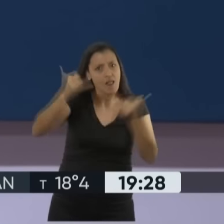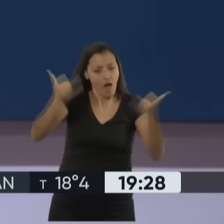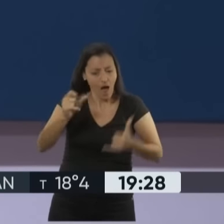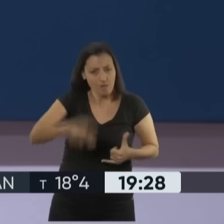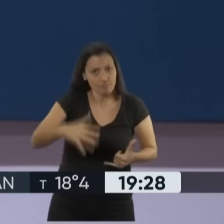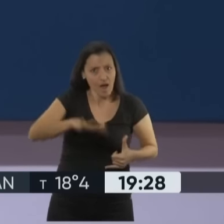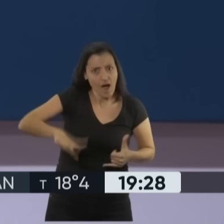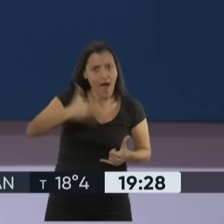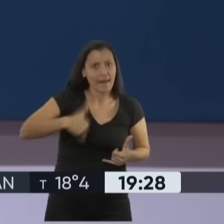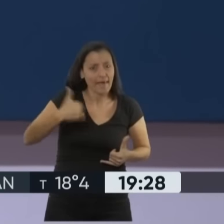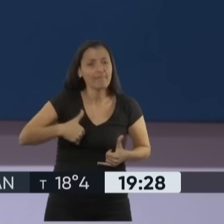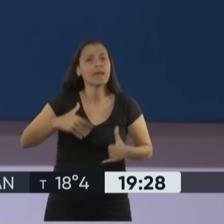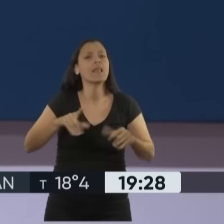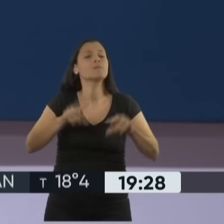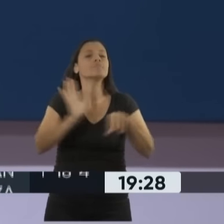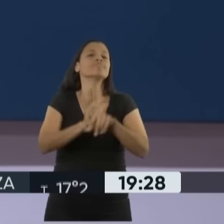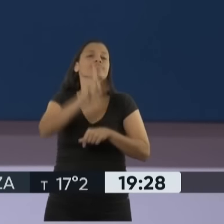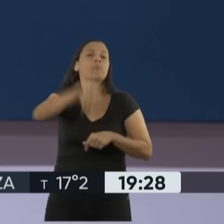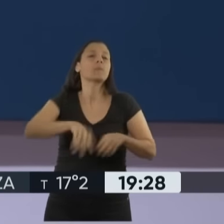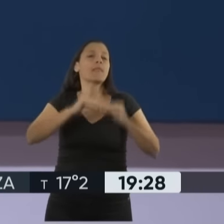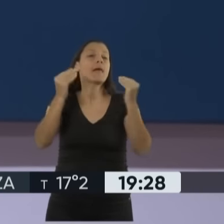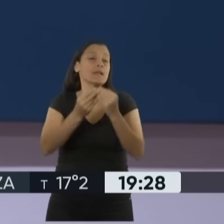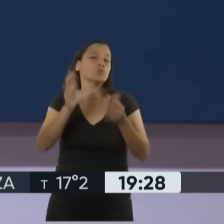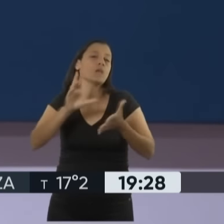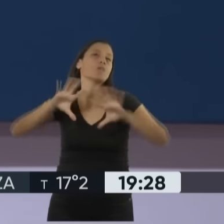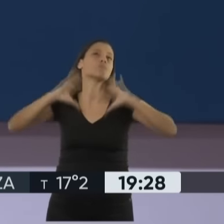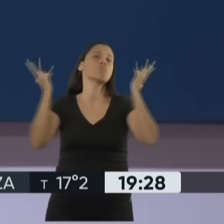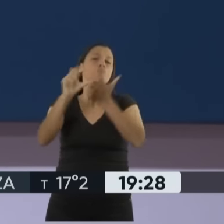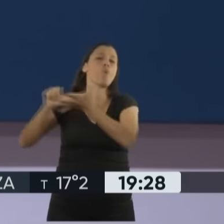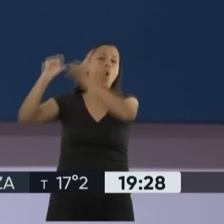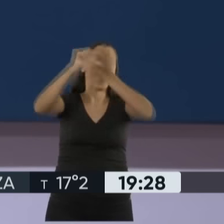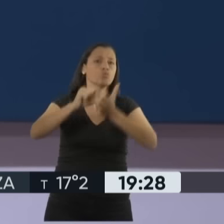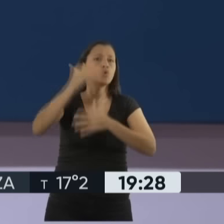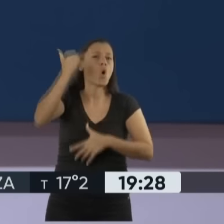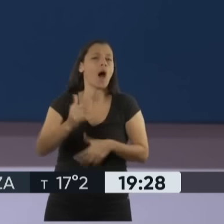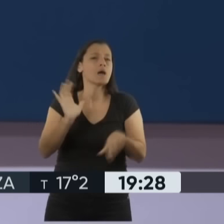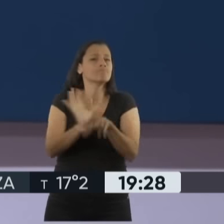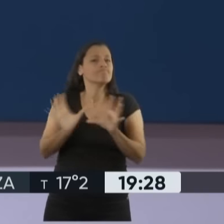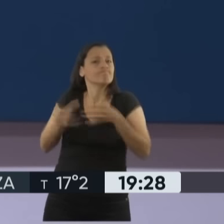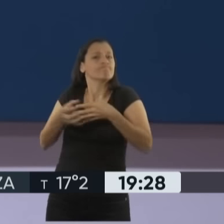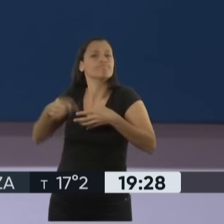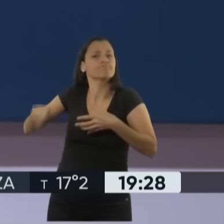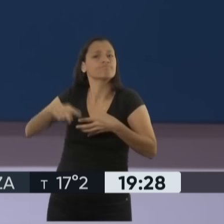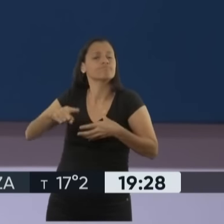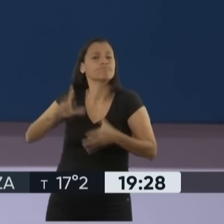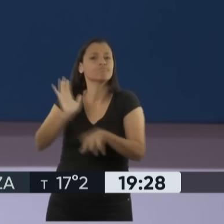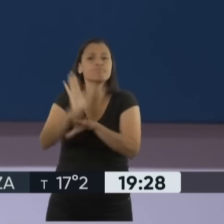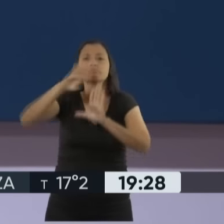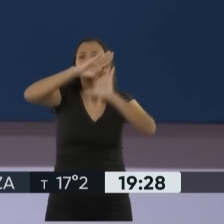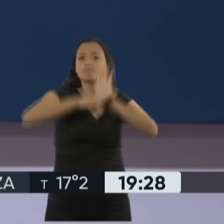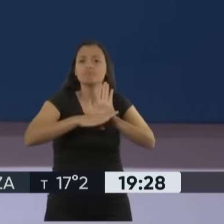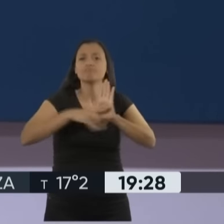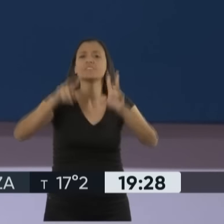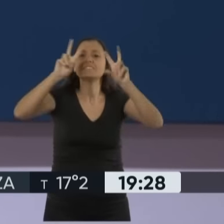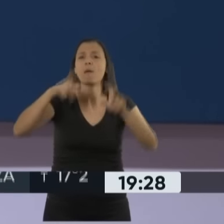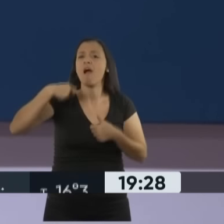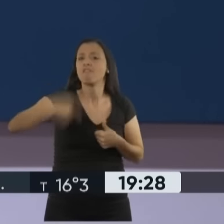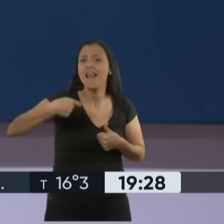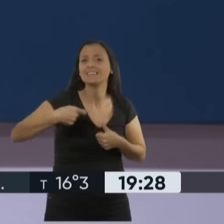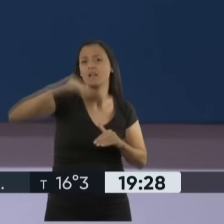respuesta se encuentra en el orden global el mundo central ha fijado reglas financieras evidentemente e